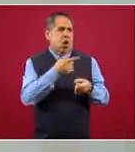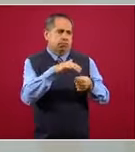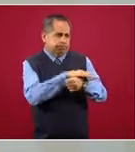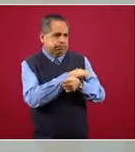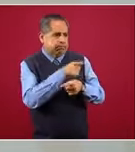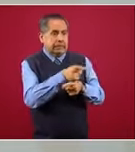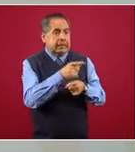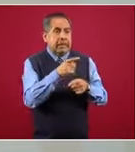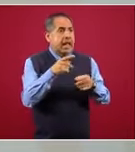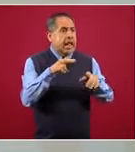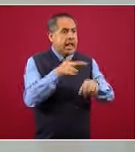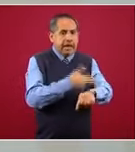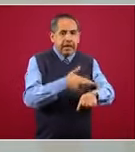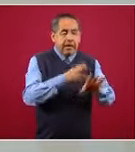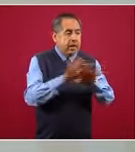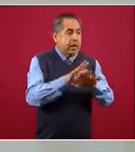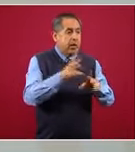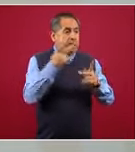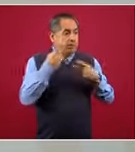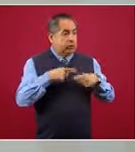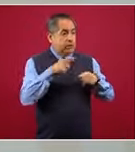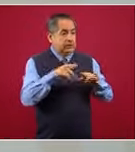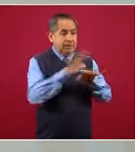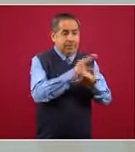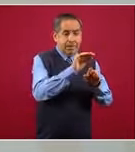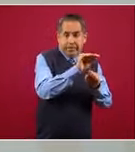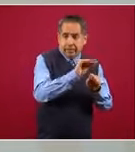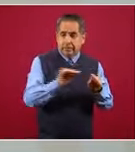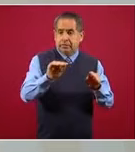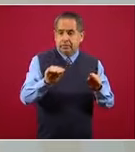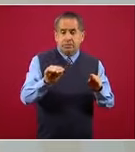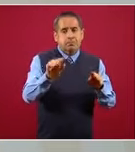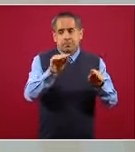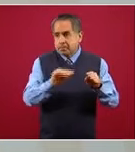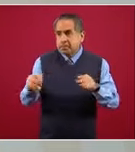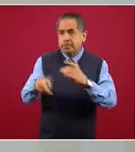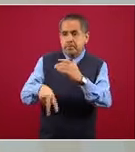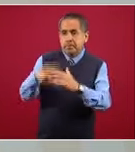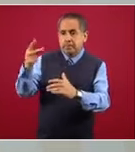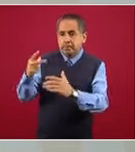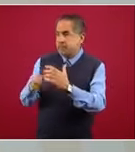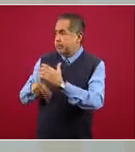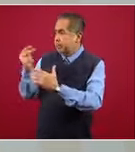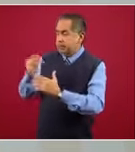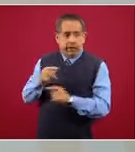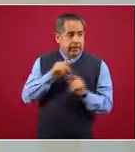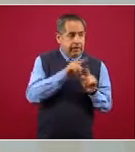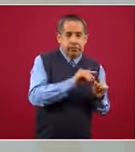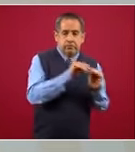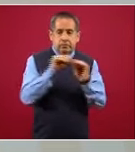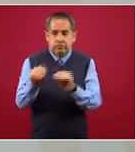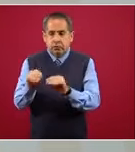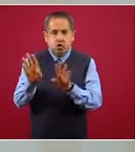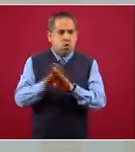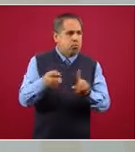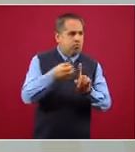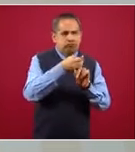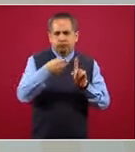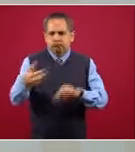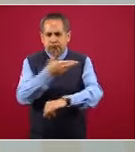¿Cómo se logra que las personas puedan derivarse a otra unidad, que ésta sea resolutiva, de una manera coordinada,